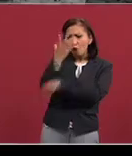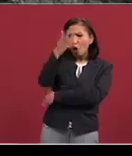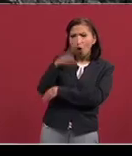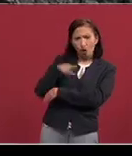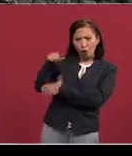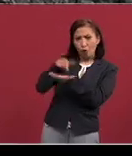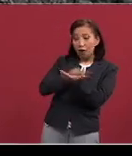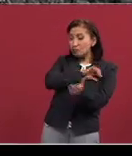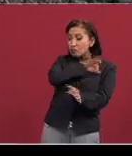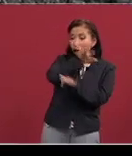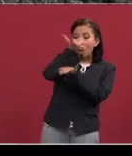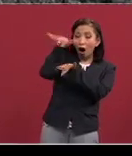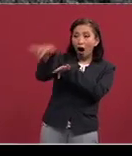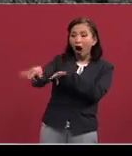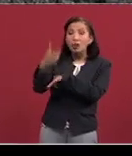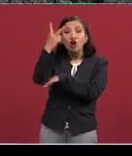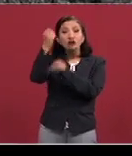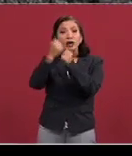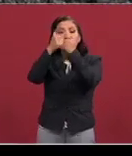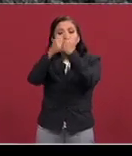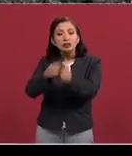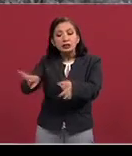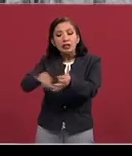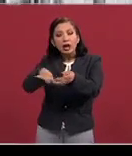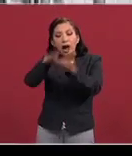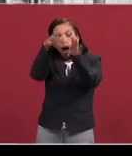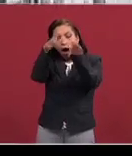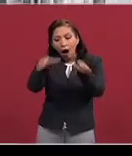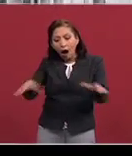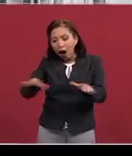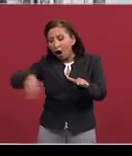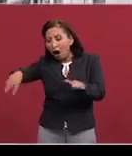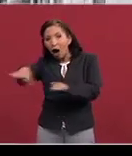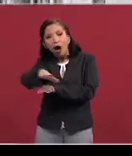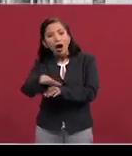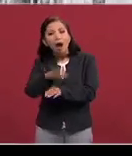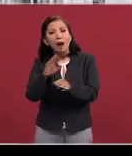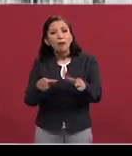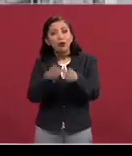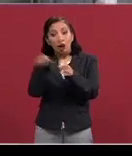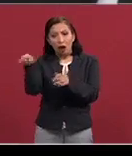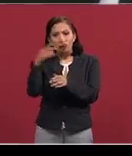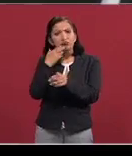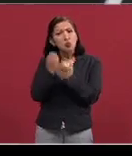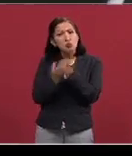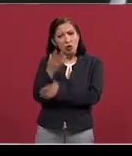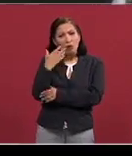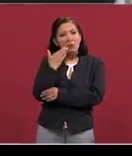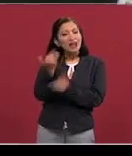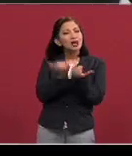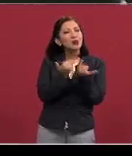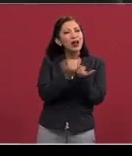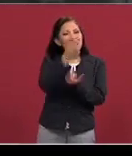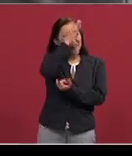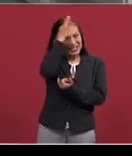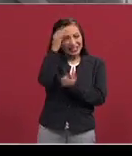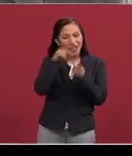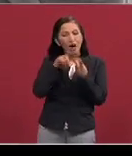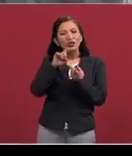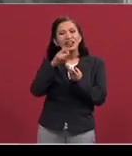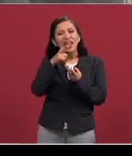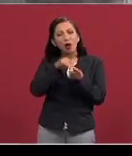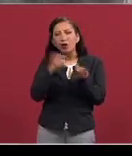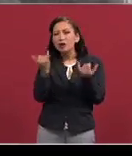volcán, corre y vive 2 años a las faldas del volcán. Creo que es un personaje vigente como lo es Frida, como lo es